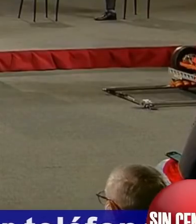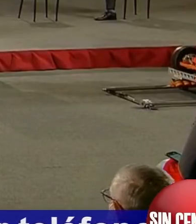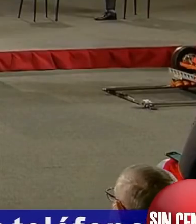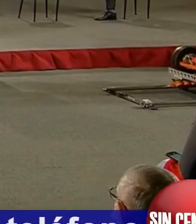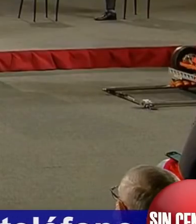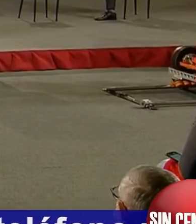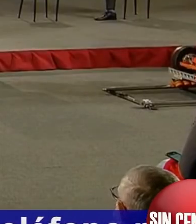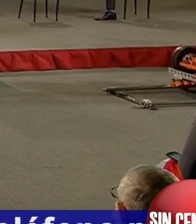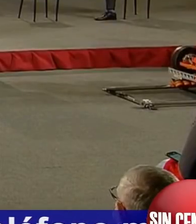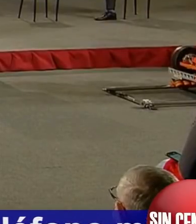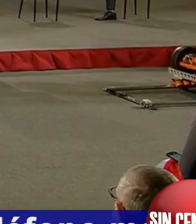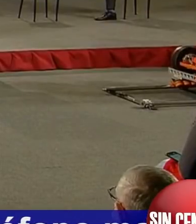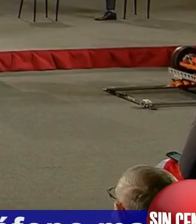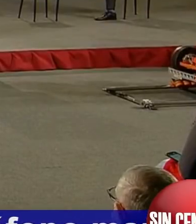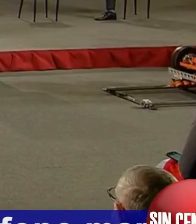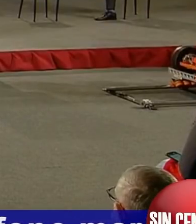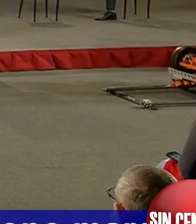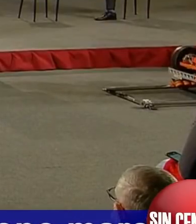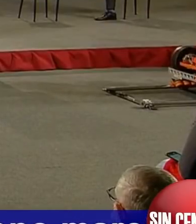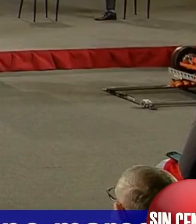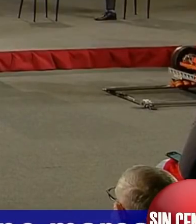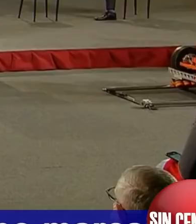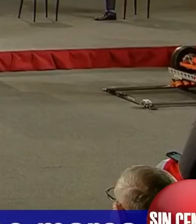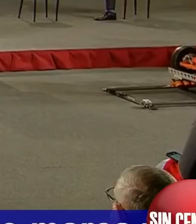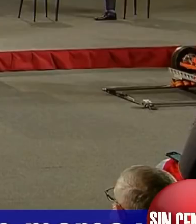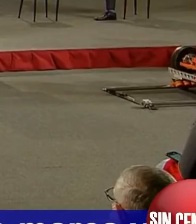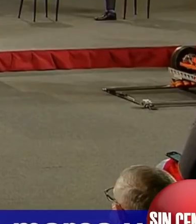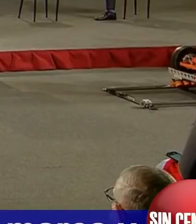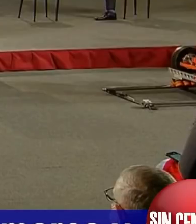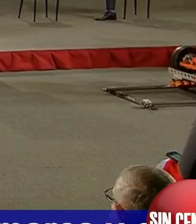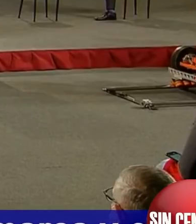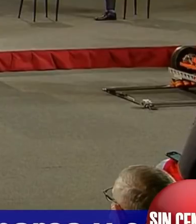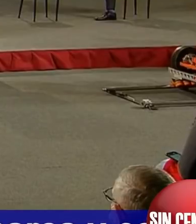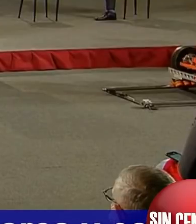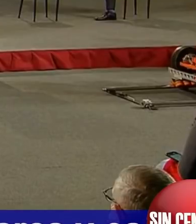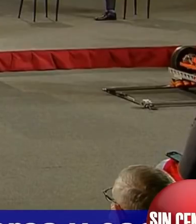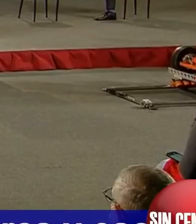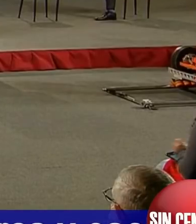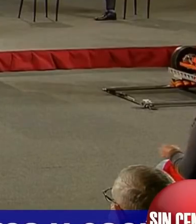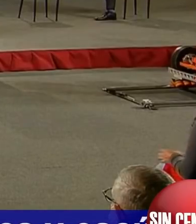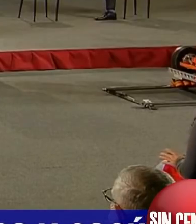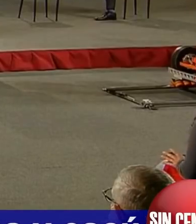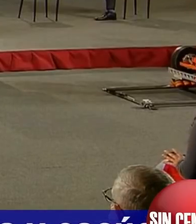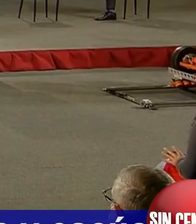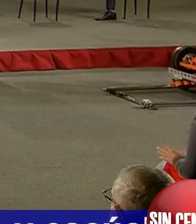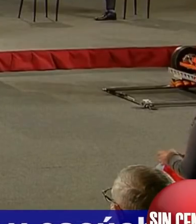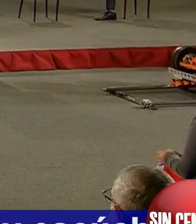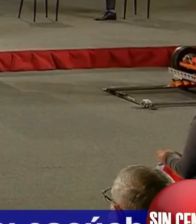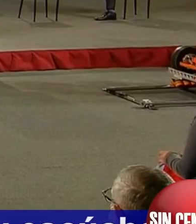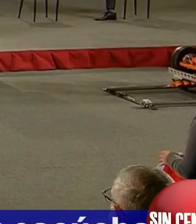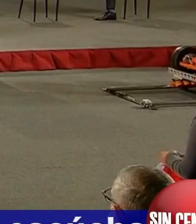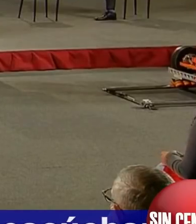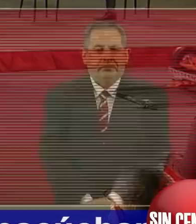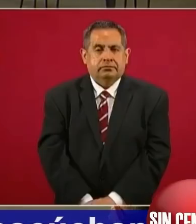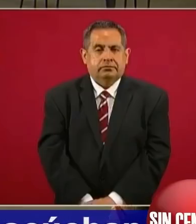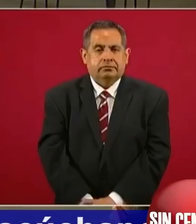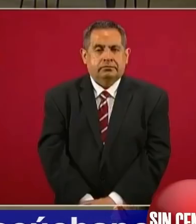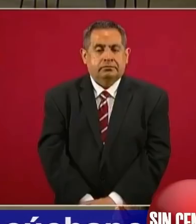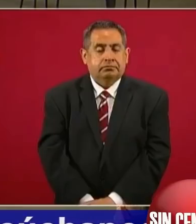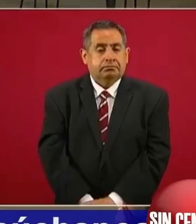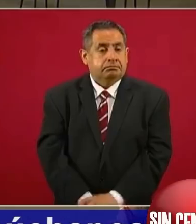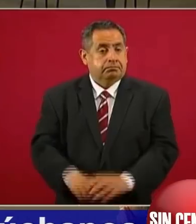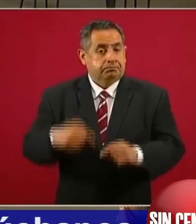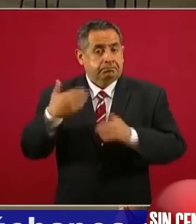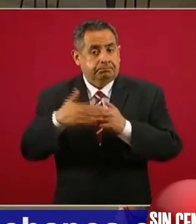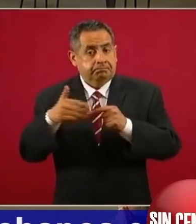Gobierno de México. En el curso de los próximos 18 meses, todo el espacio aéreo nacional va a estar integrado. Todos los